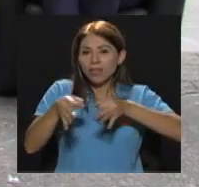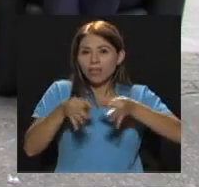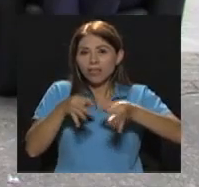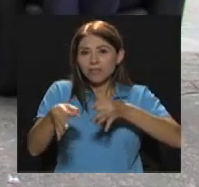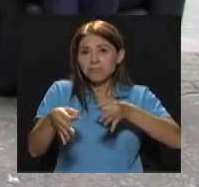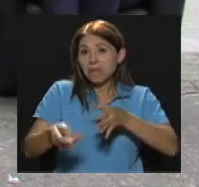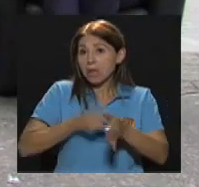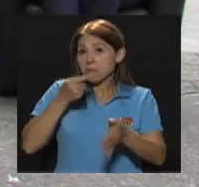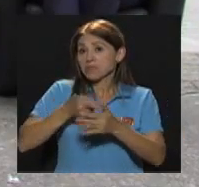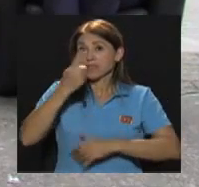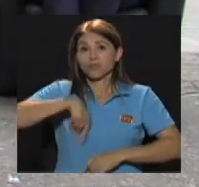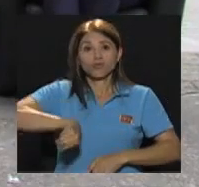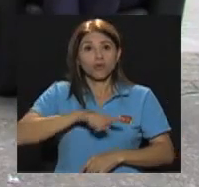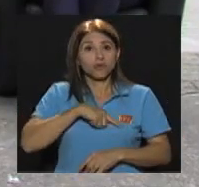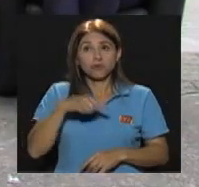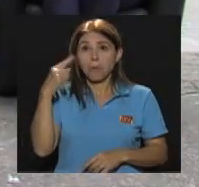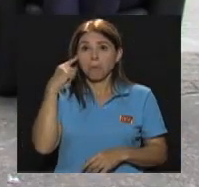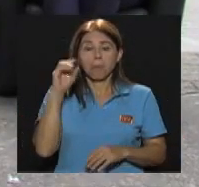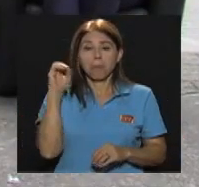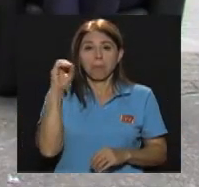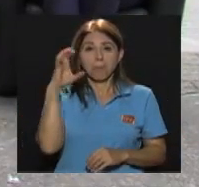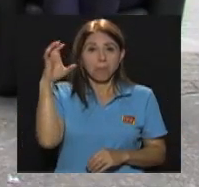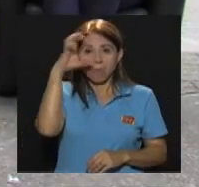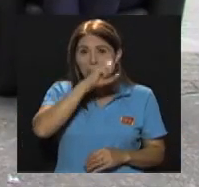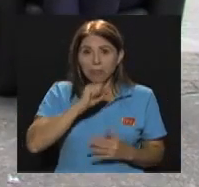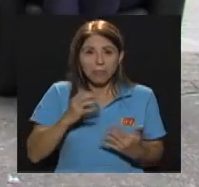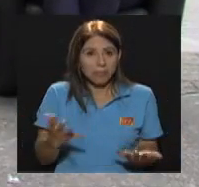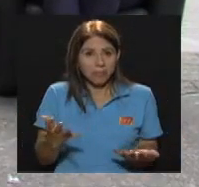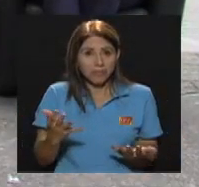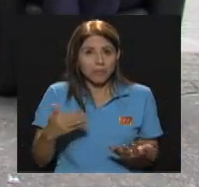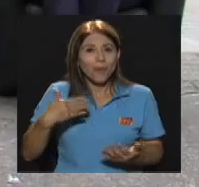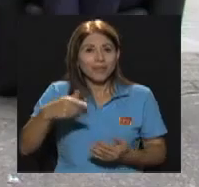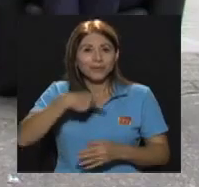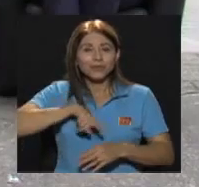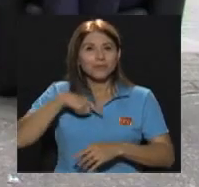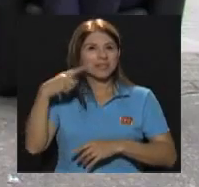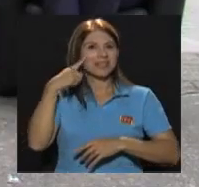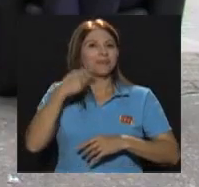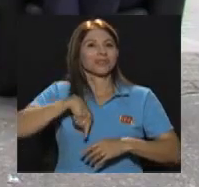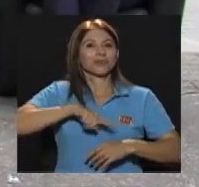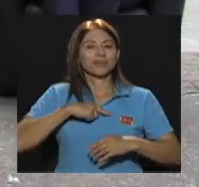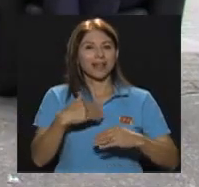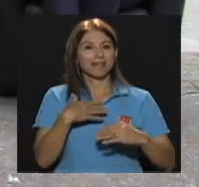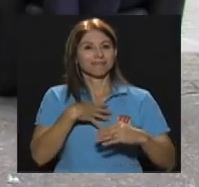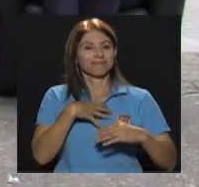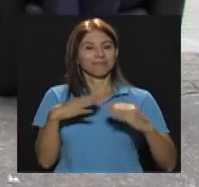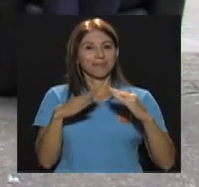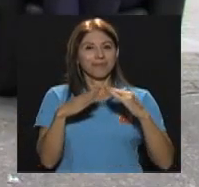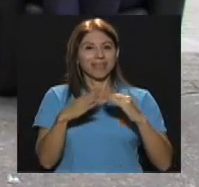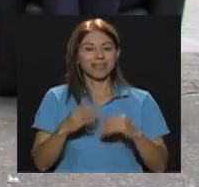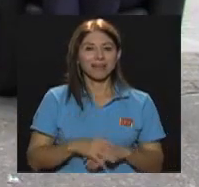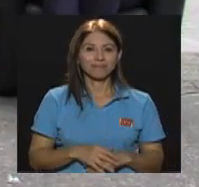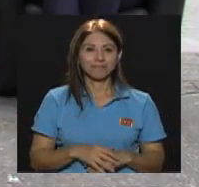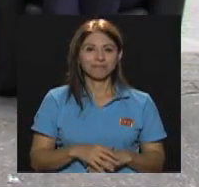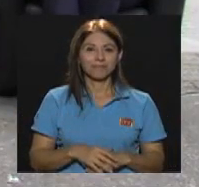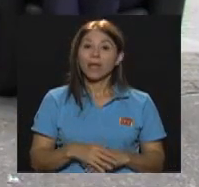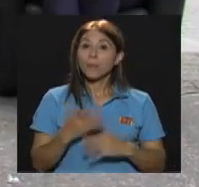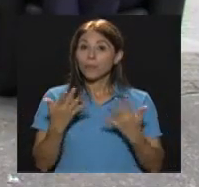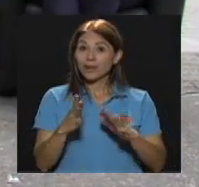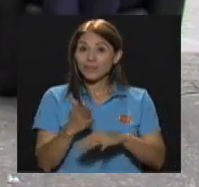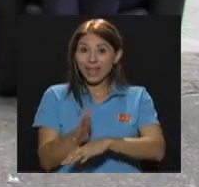pues no lo contemplamos, ¿verdad? Uh-huh. A la hora de pensar en nuestra vivienda. Claro. Y doña Eugenia, antes de irnos, si nos